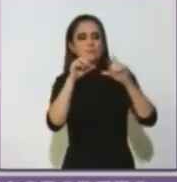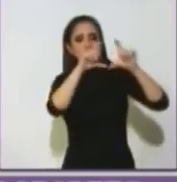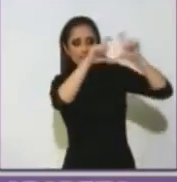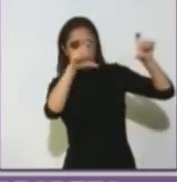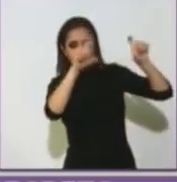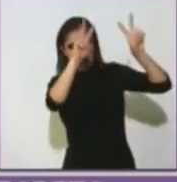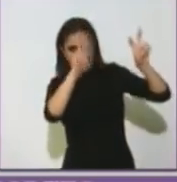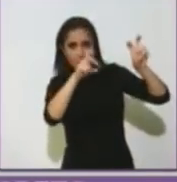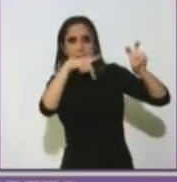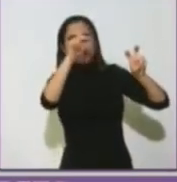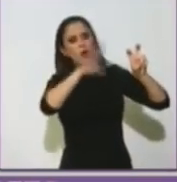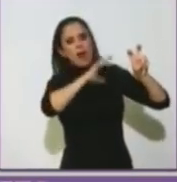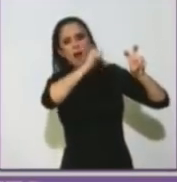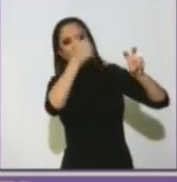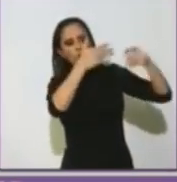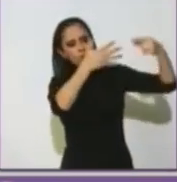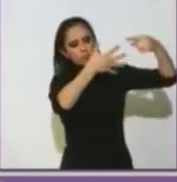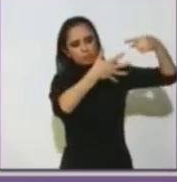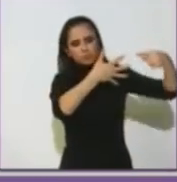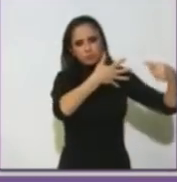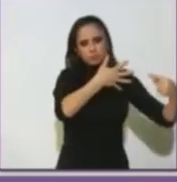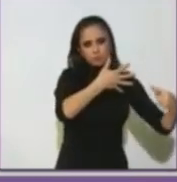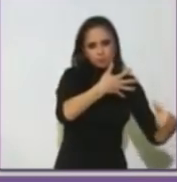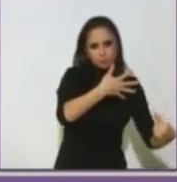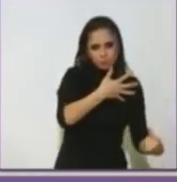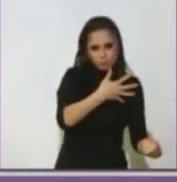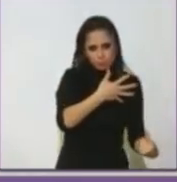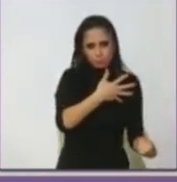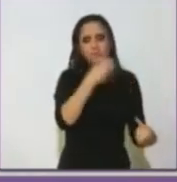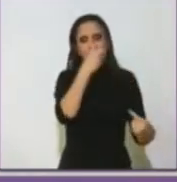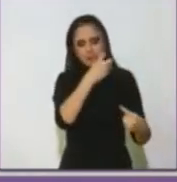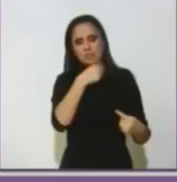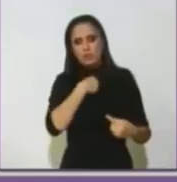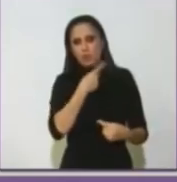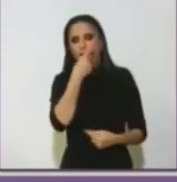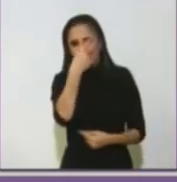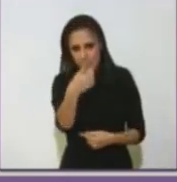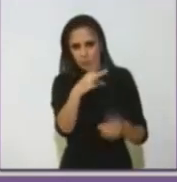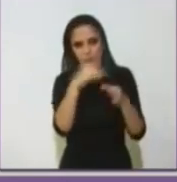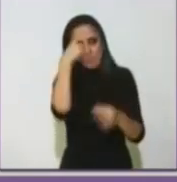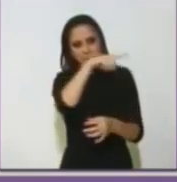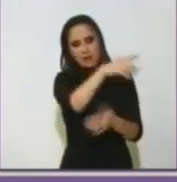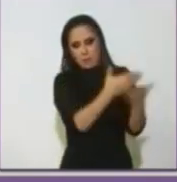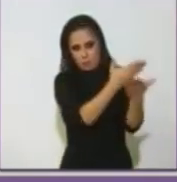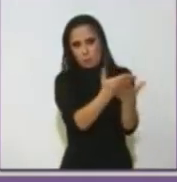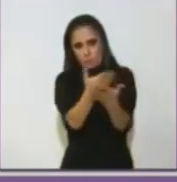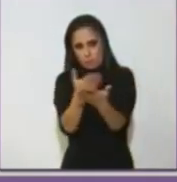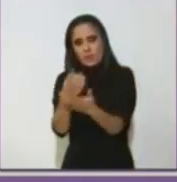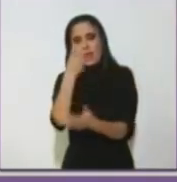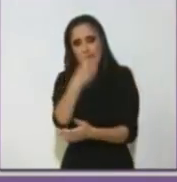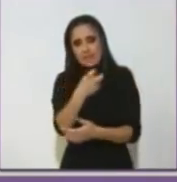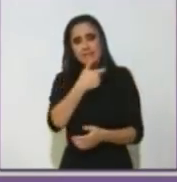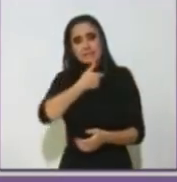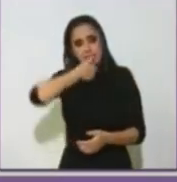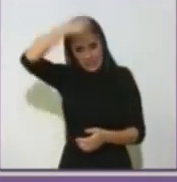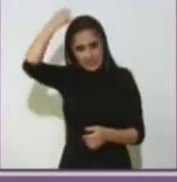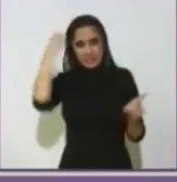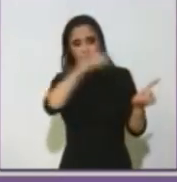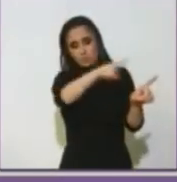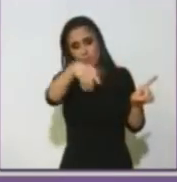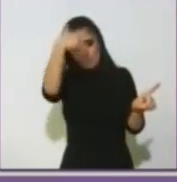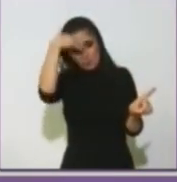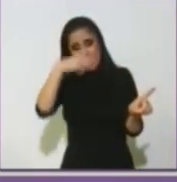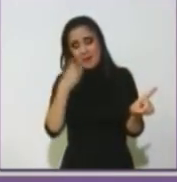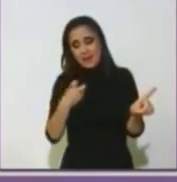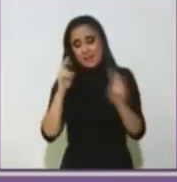entiendo que este hay muchas cosas que decir pero yo creo que los las y los cambios saben muy bien que este tema es verdaderamente